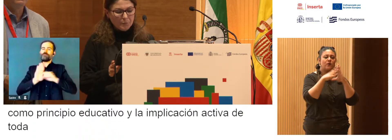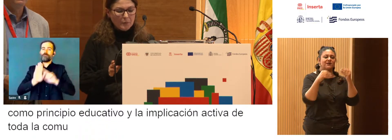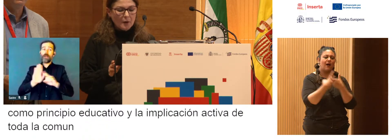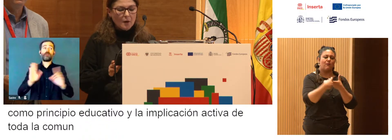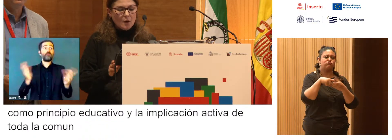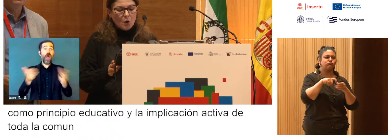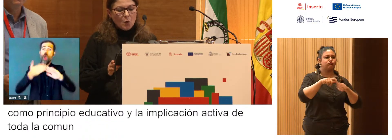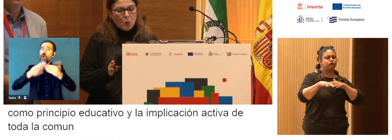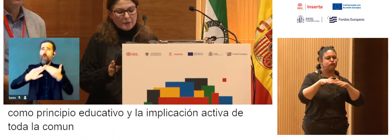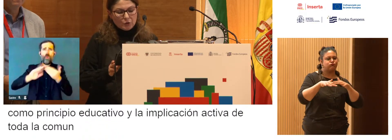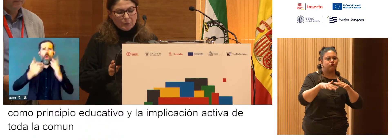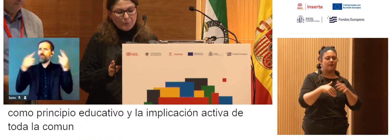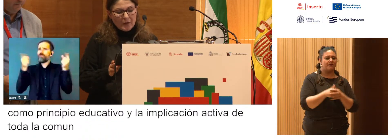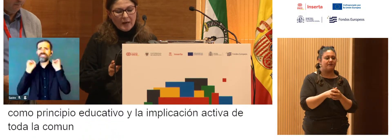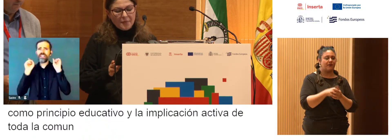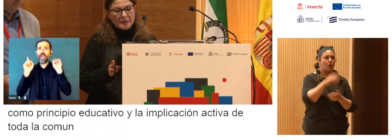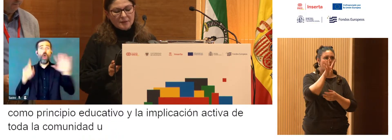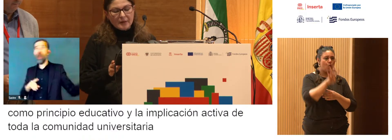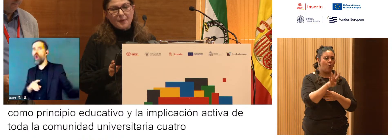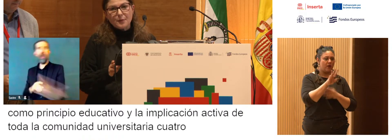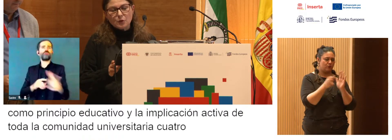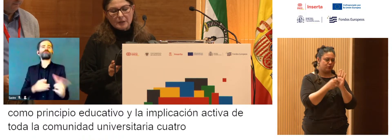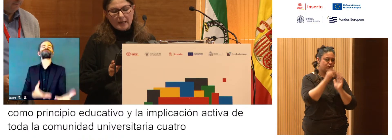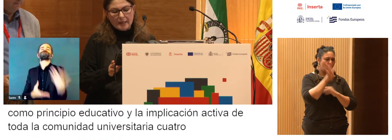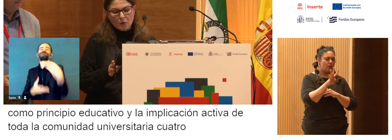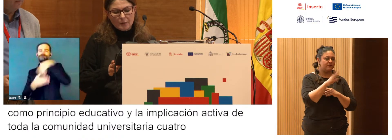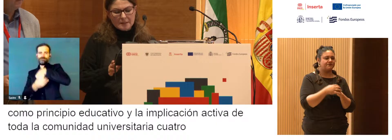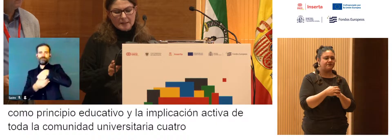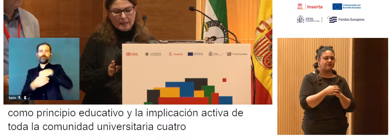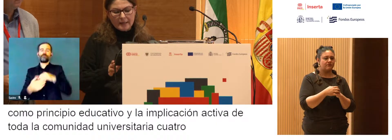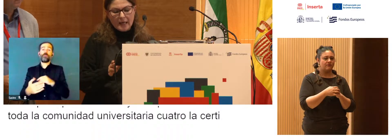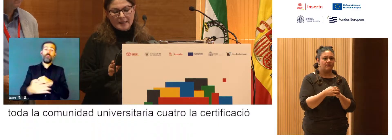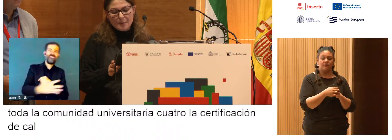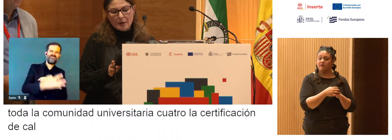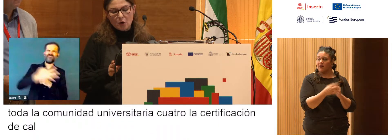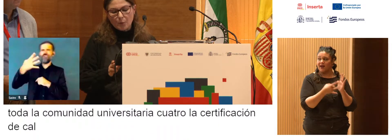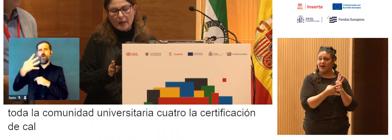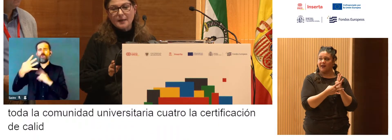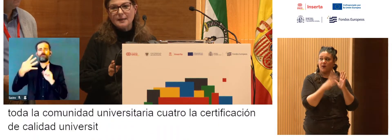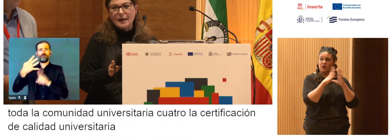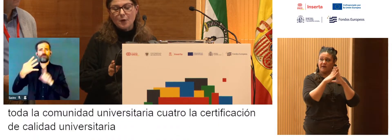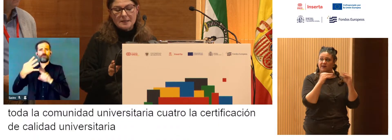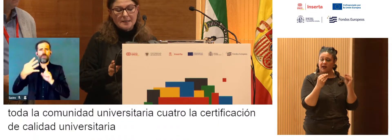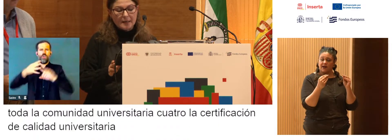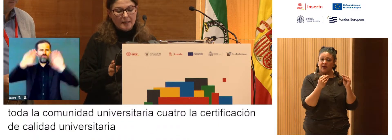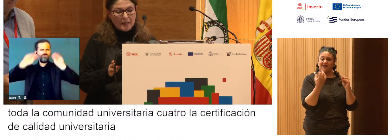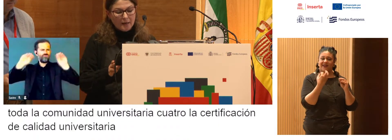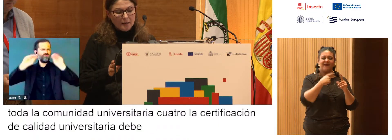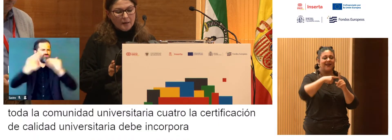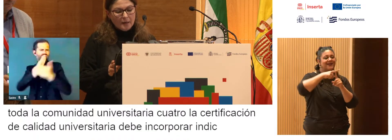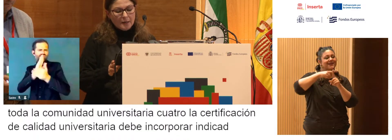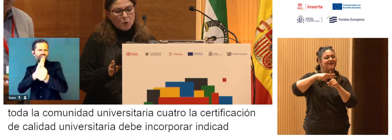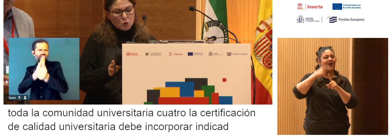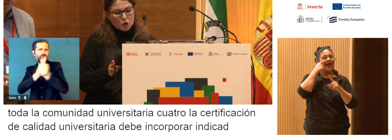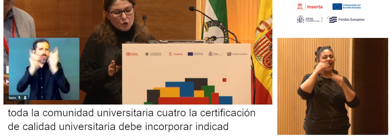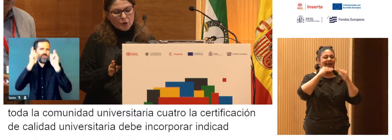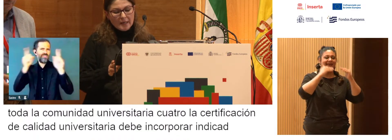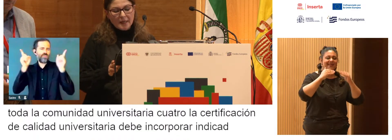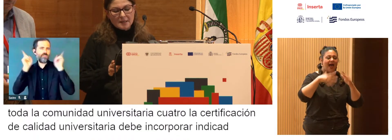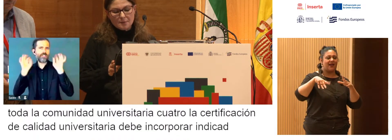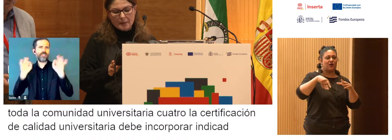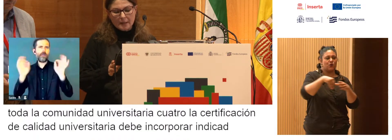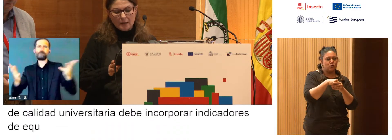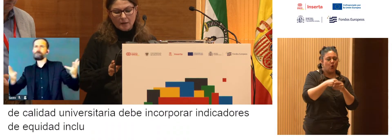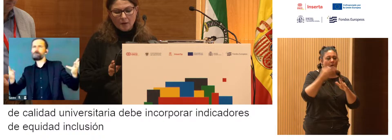universitaria. 4. La certificación de calidad universitaria debe incorporar indicadores de equidad, inclusión